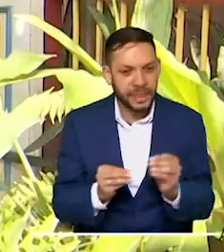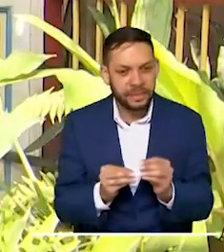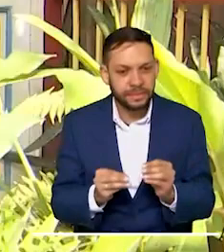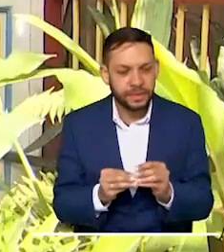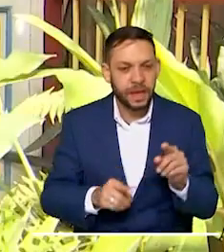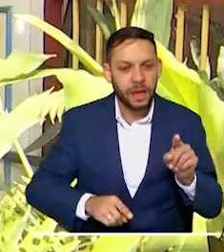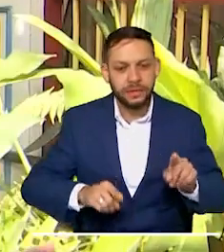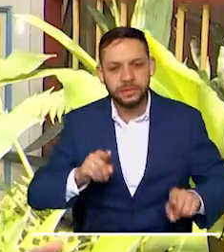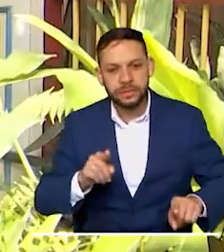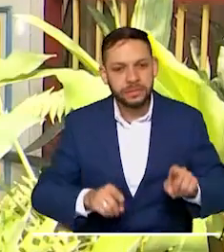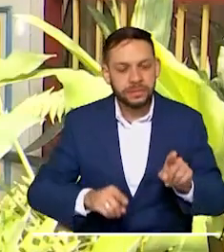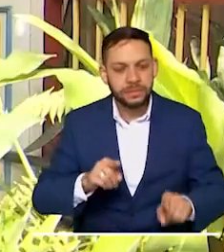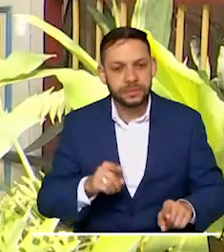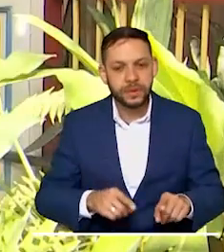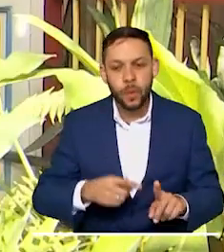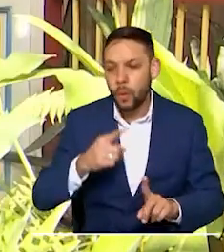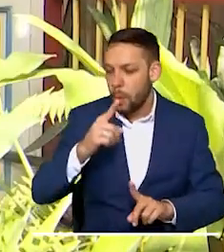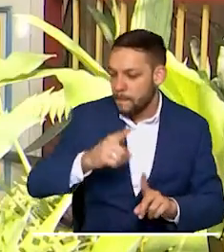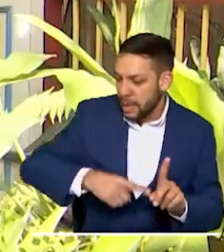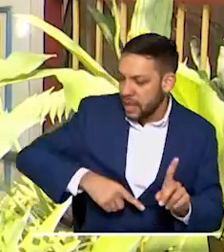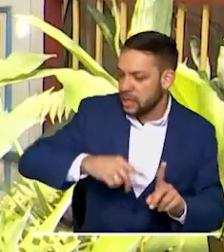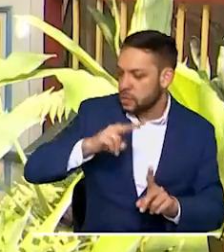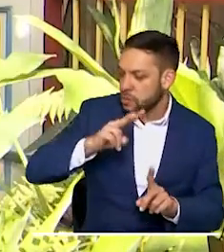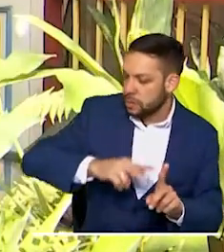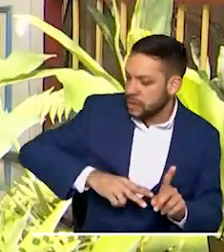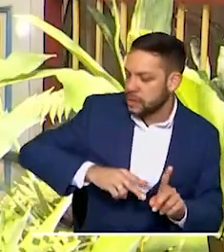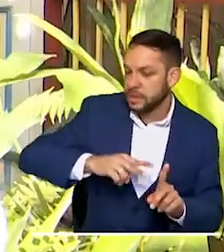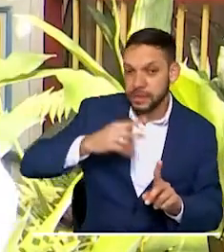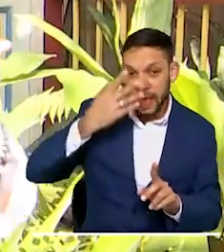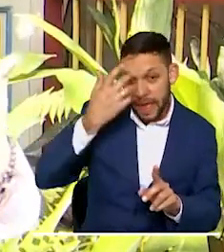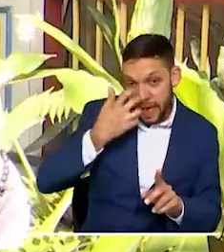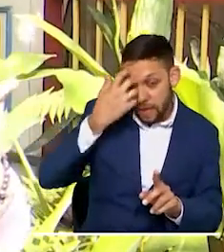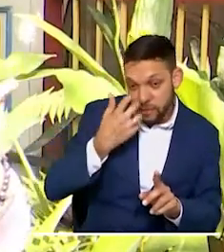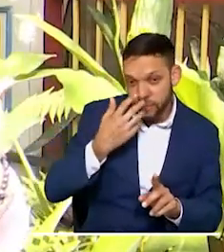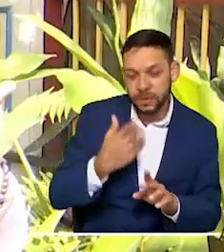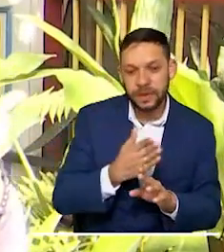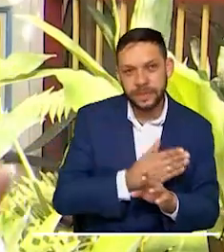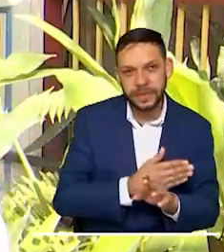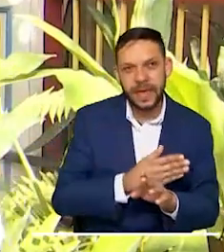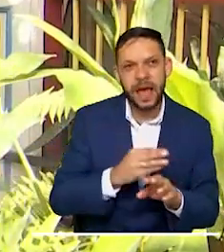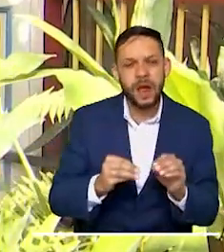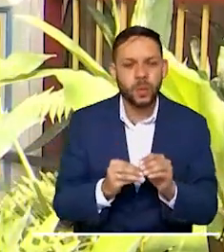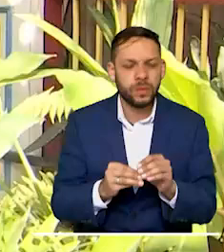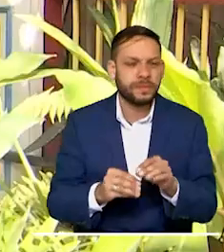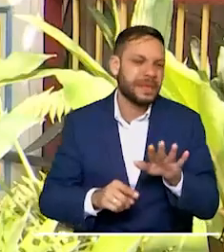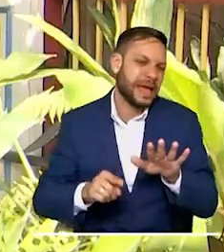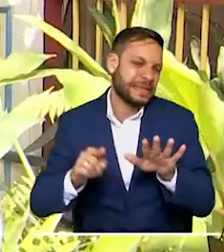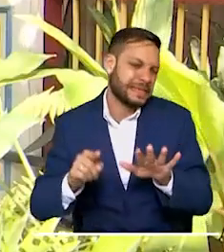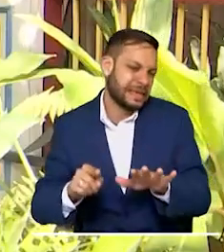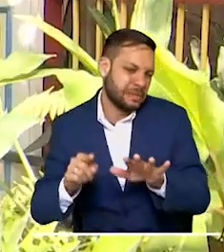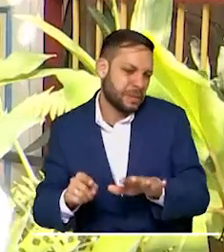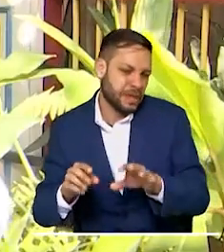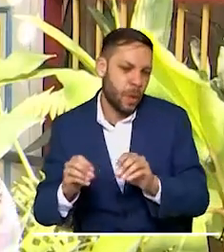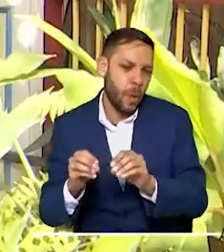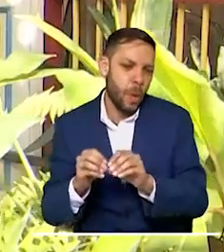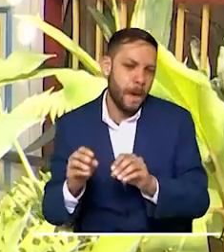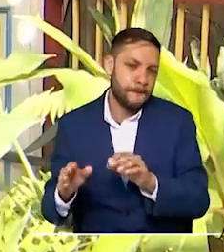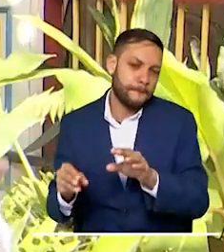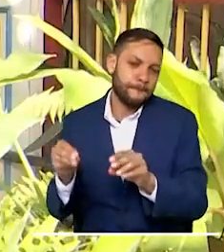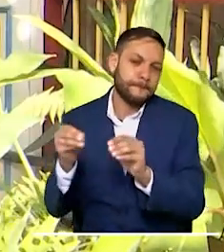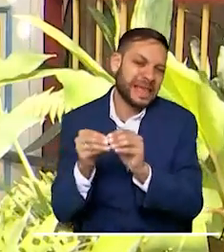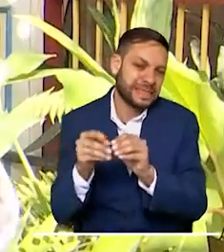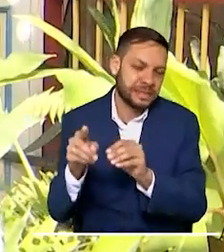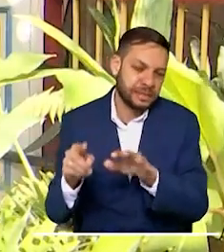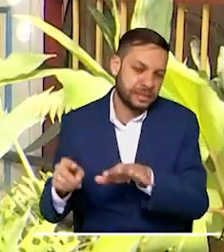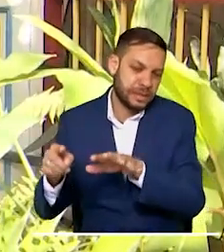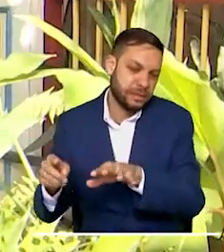no realizamos cada mes, sino que los realizamos con un poco más de distancia para que el cuerpo tenga la capacidad de